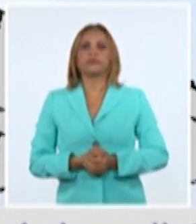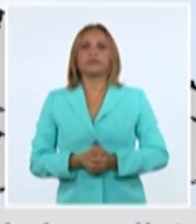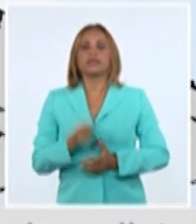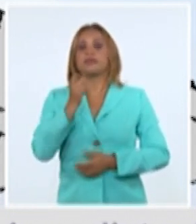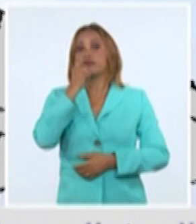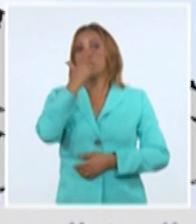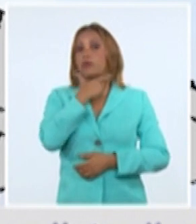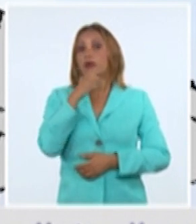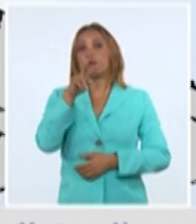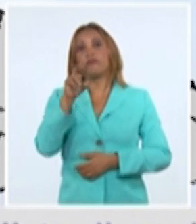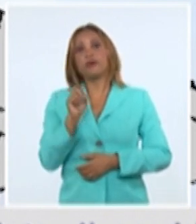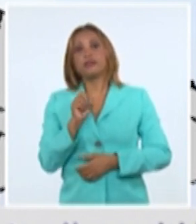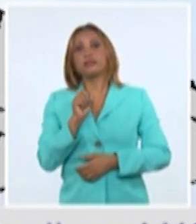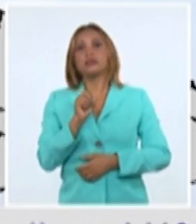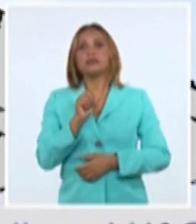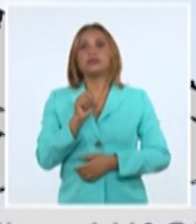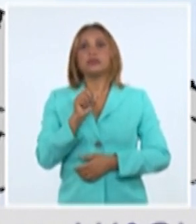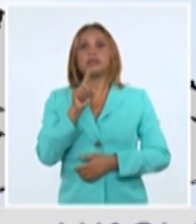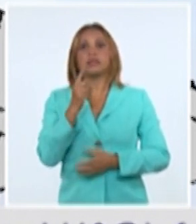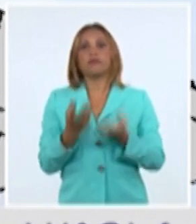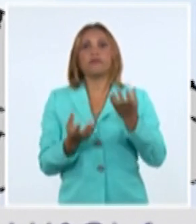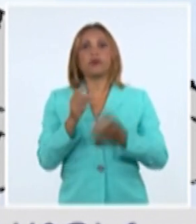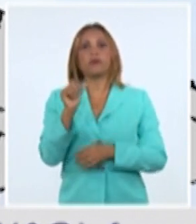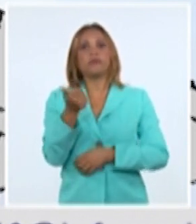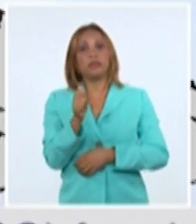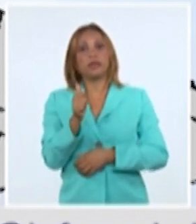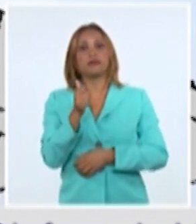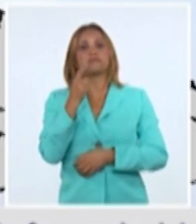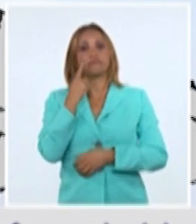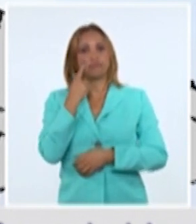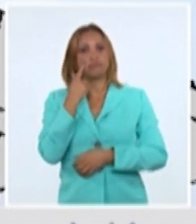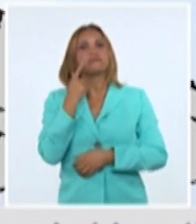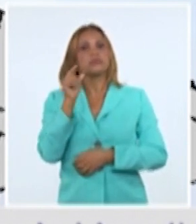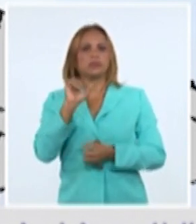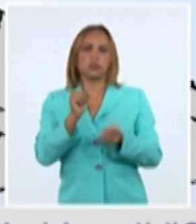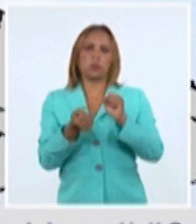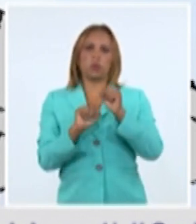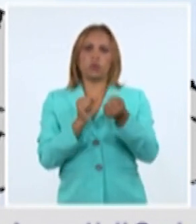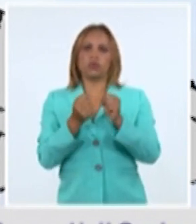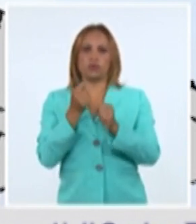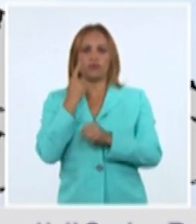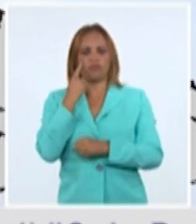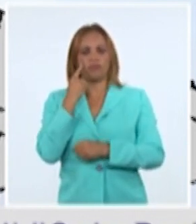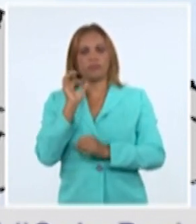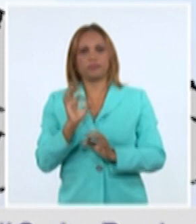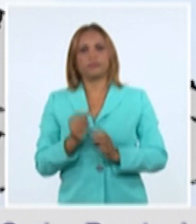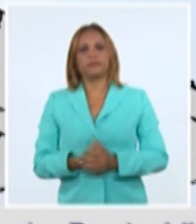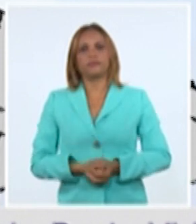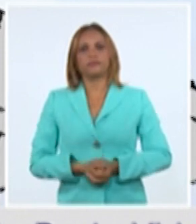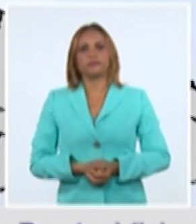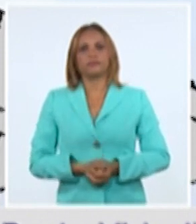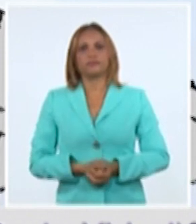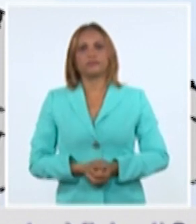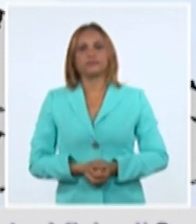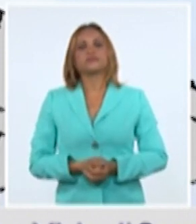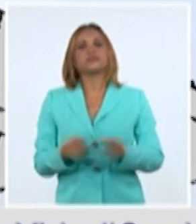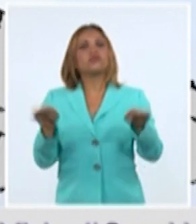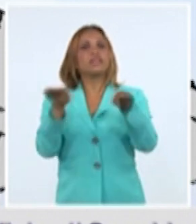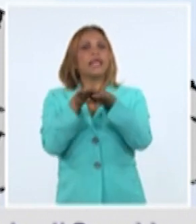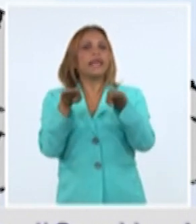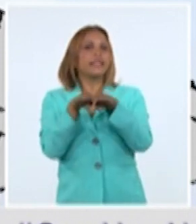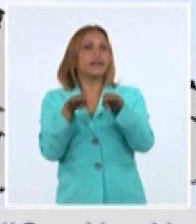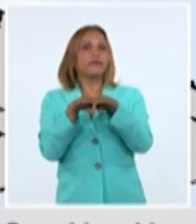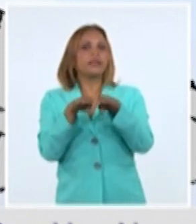de Ávila con 20 y Cienfuegos con 10, indiscutiblemente una estabilidad no es casualidad, una estabilidad en